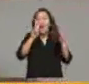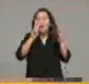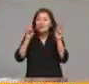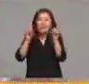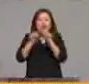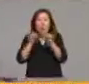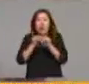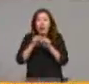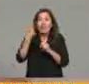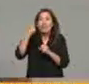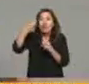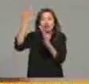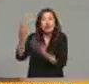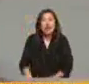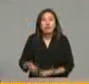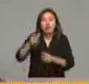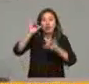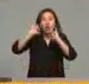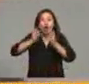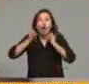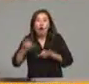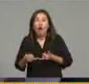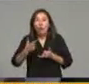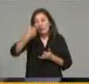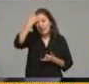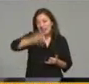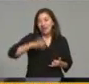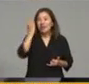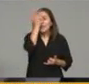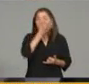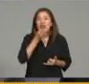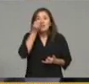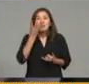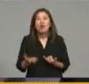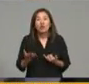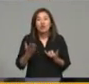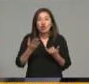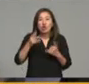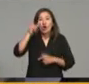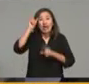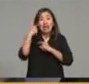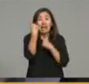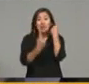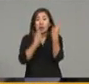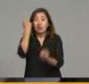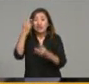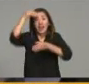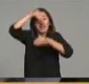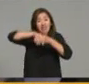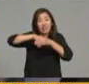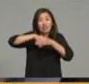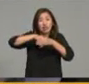modelo de juventud de belleza de estética en donde hay que cambiar porque porque cada uno de nosotros tiene un viejo adentro